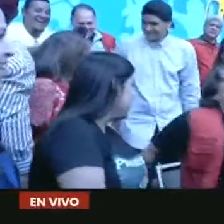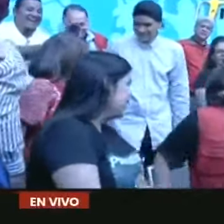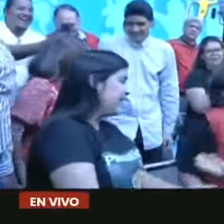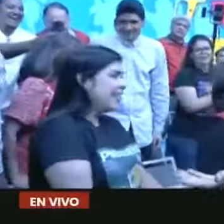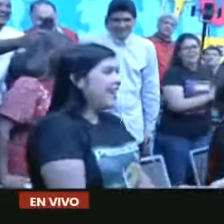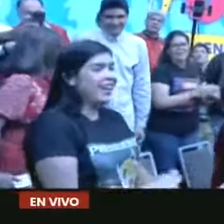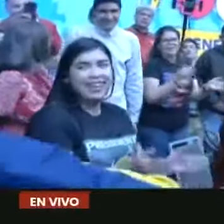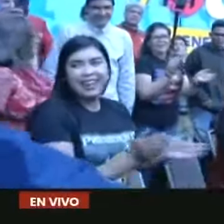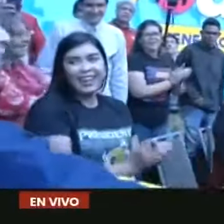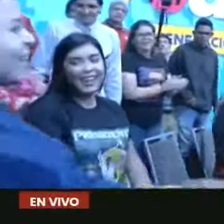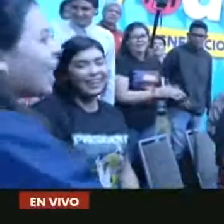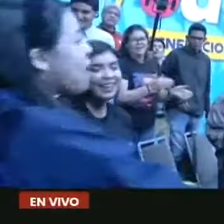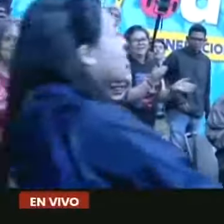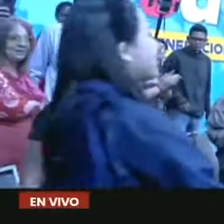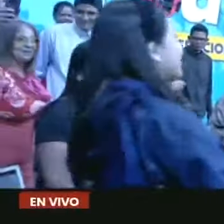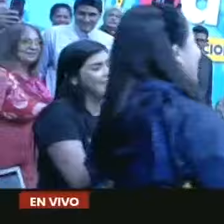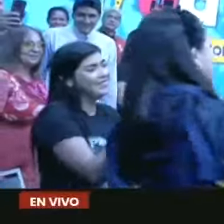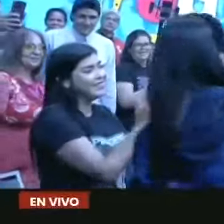vez!